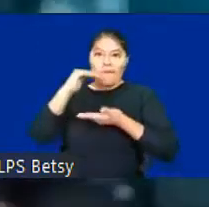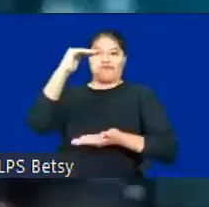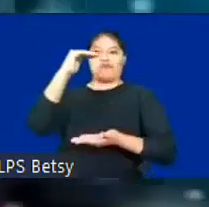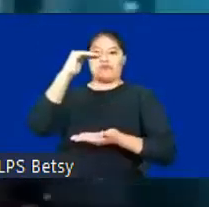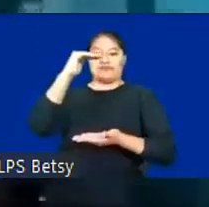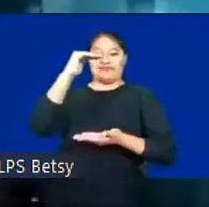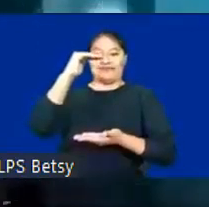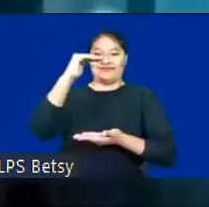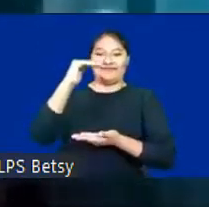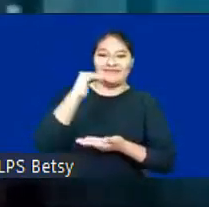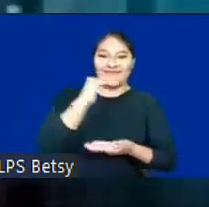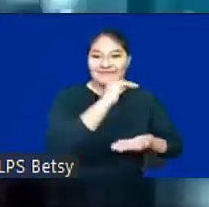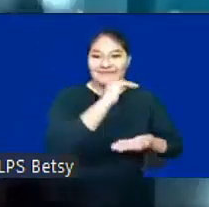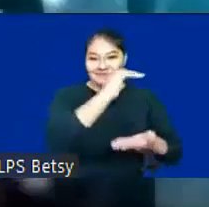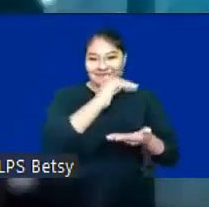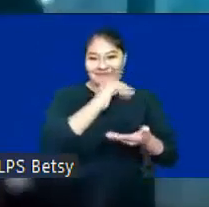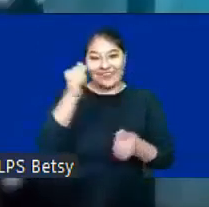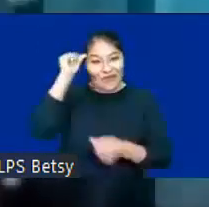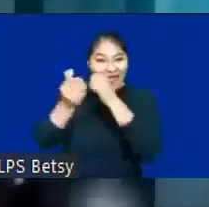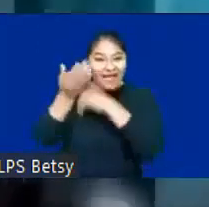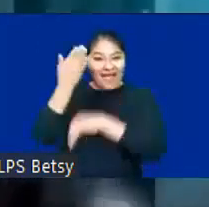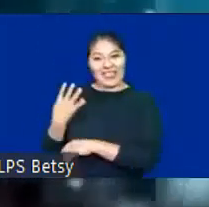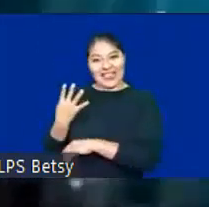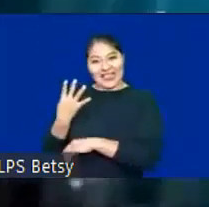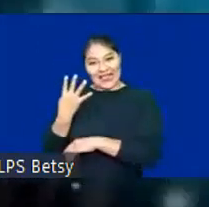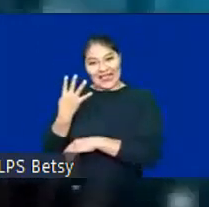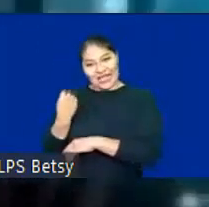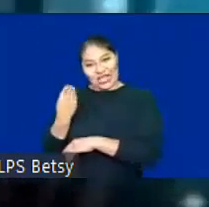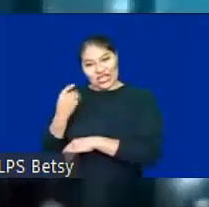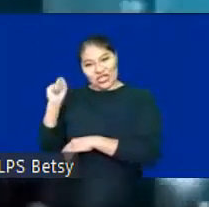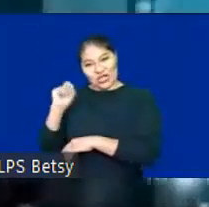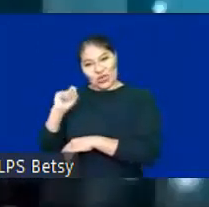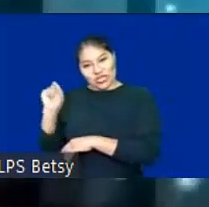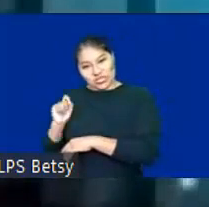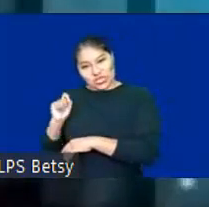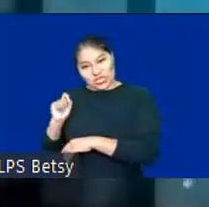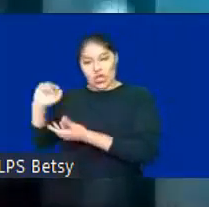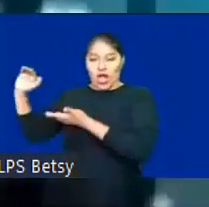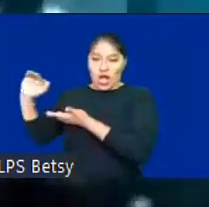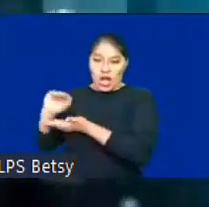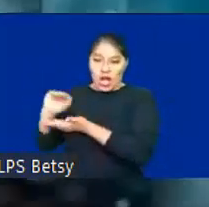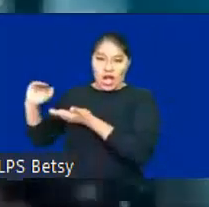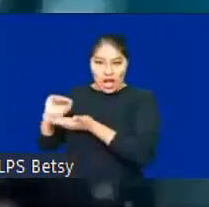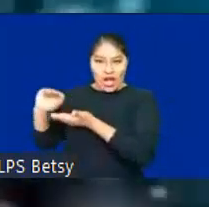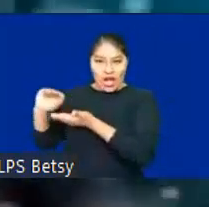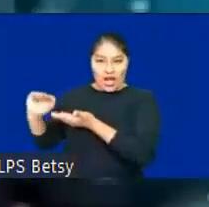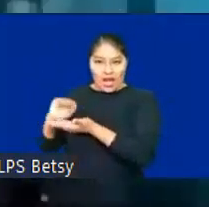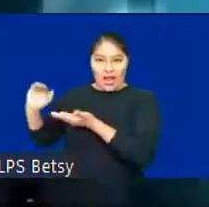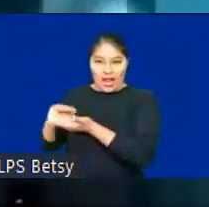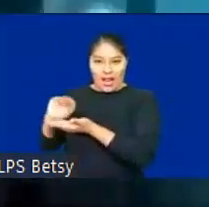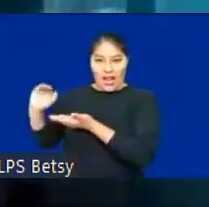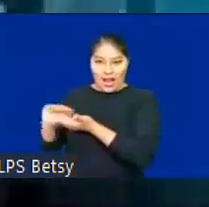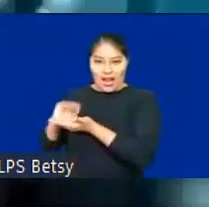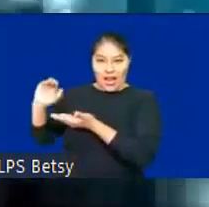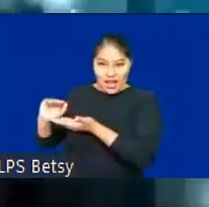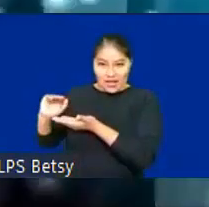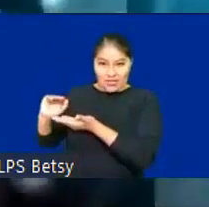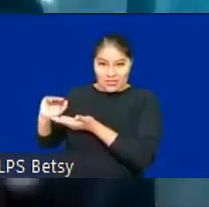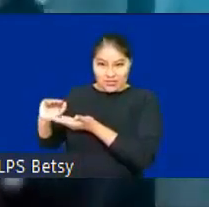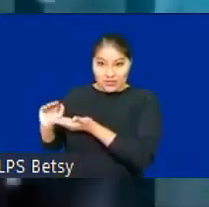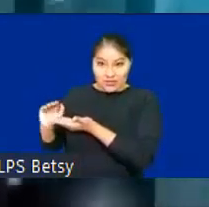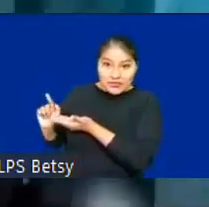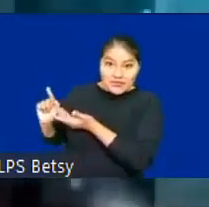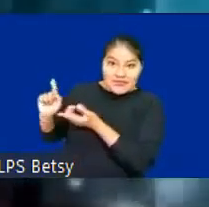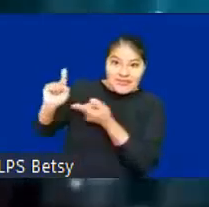de un 14% de trámites solicitados a través de esta plataforma en febrero del 2020, antes que se inicie la